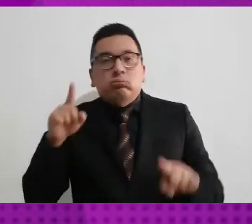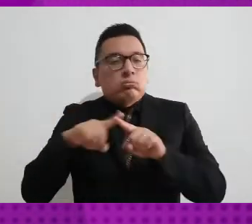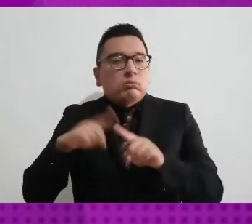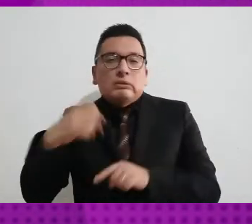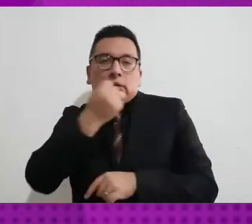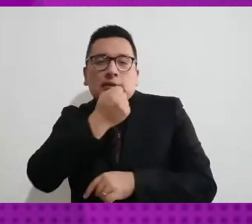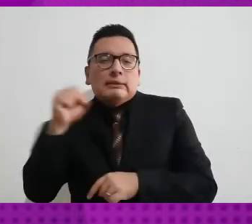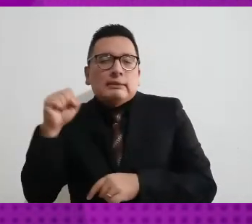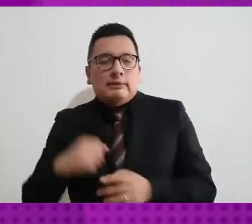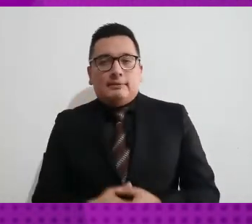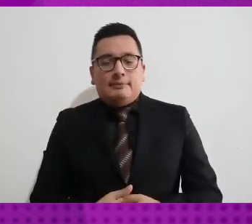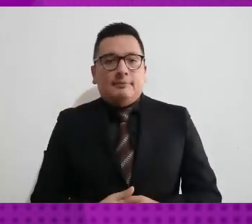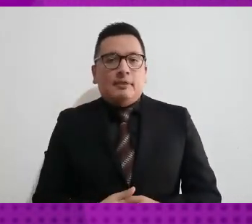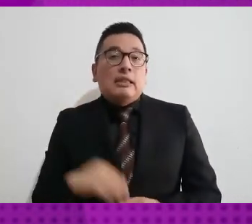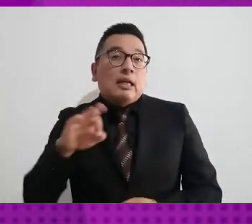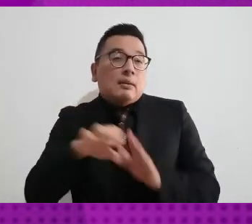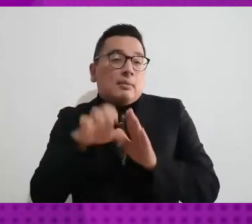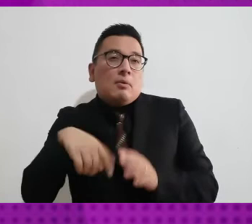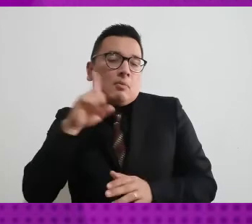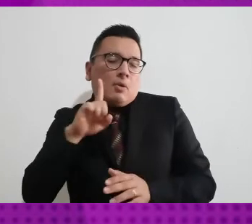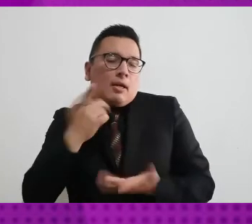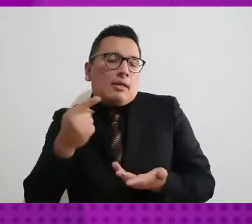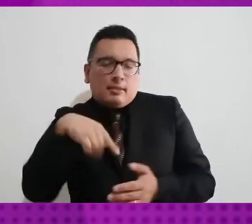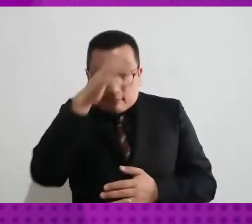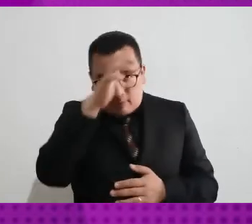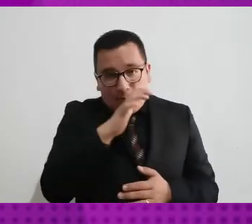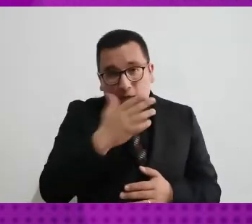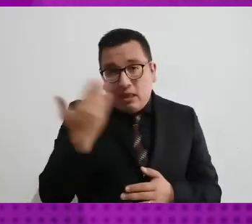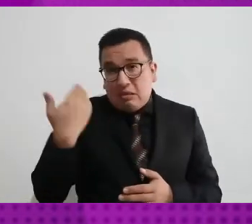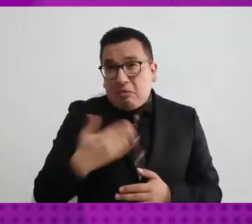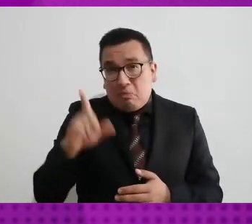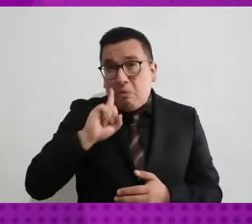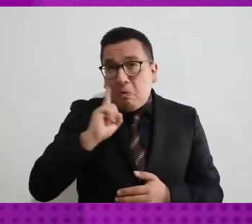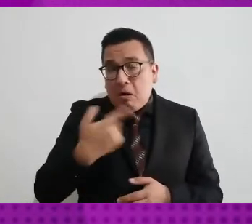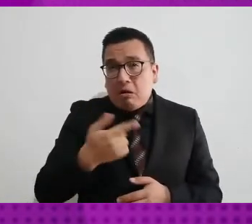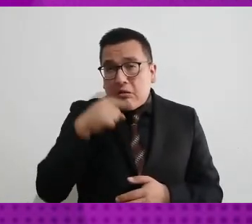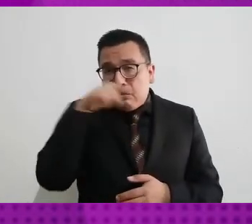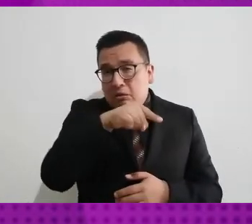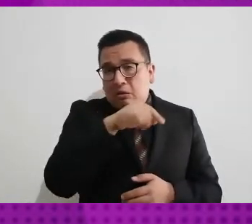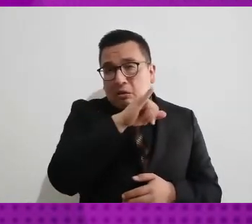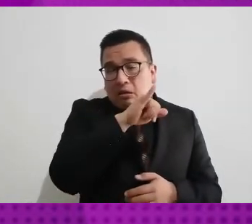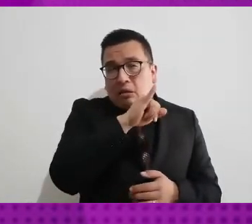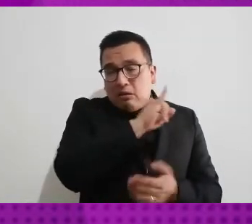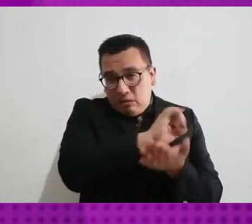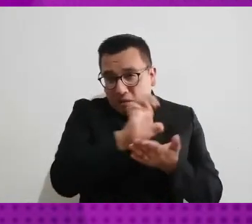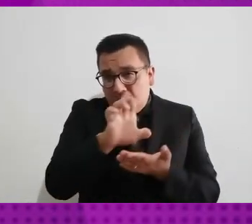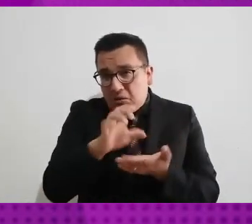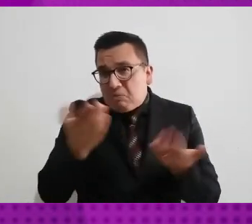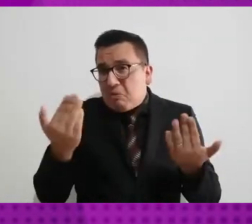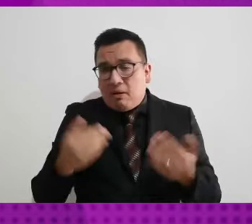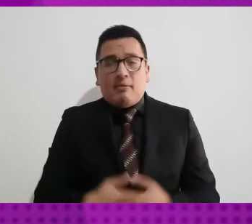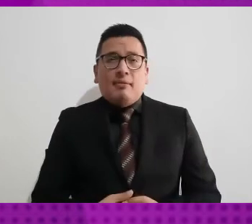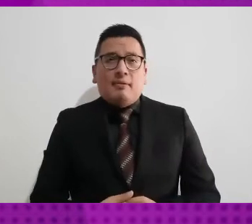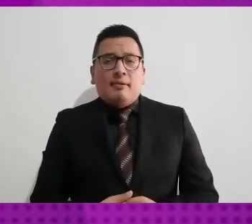con otros perfiles, ya a mujeres, por ejemplo, en el caso de Coahuila no había mujeres en el órgano electoral,